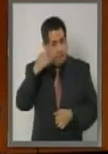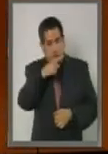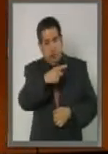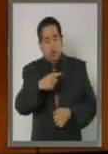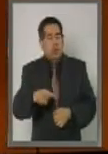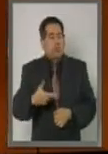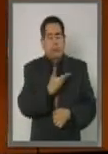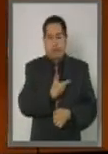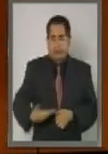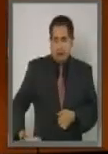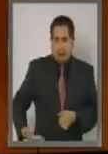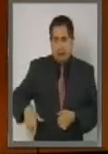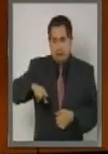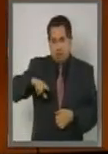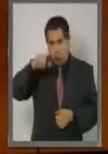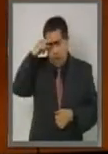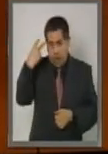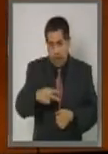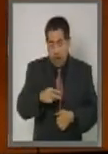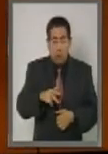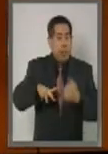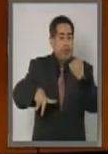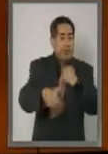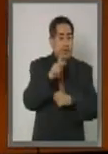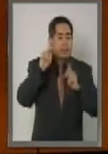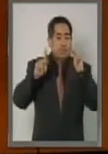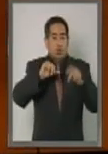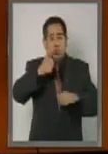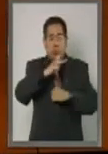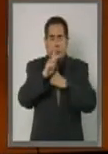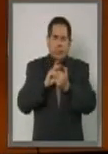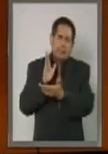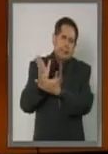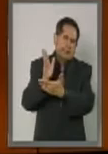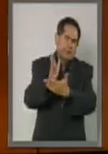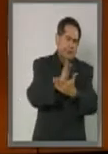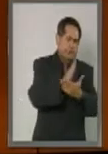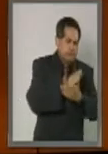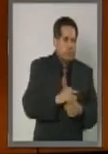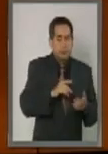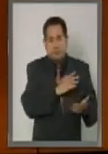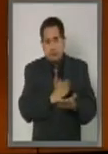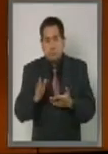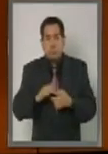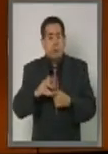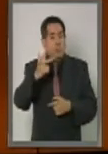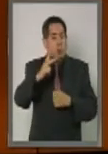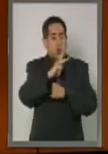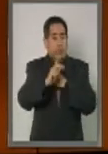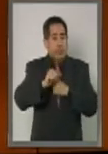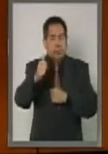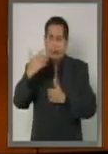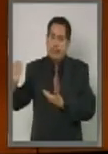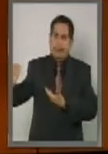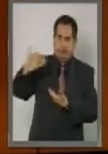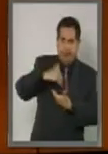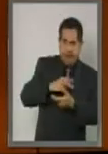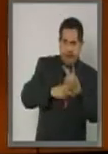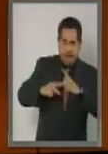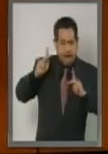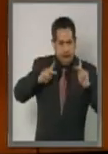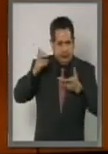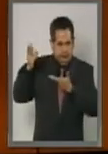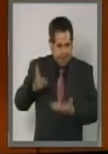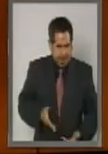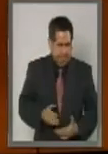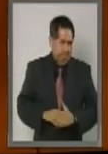Mexicanos realizó 13 visitas al exterior y recibió la visita de 8 mandatarios extranjeros. Quiero destacar